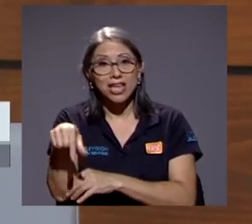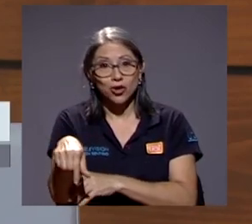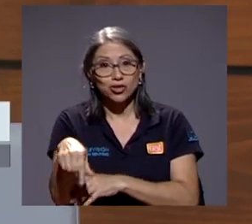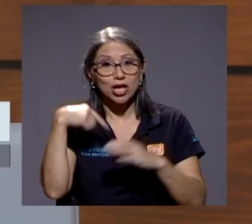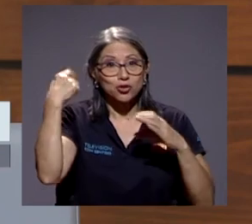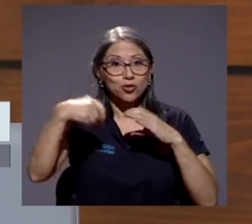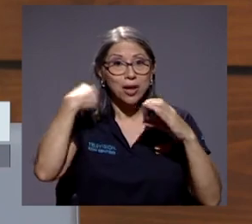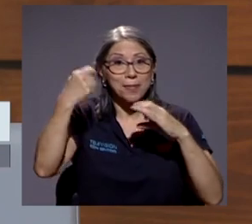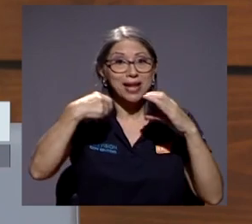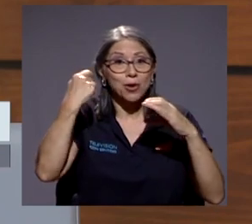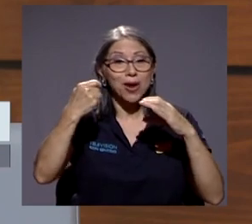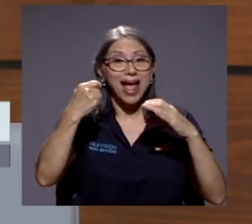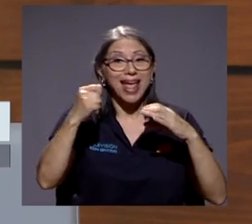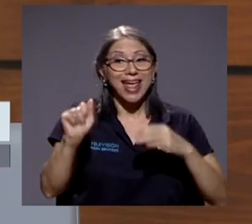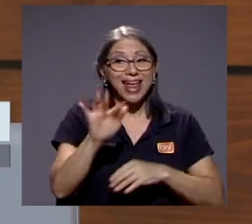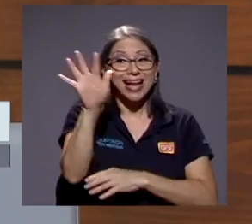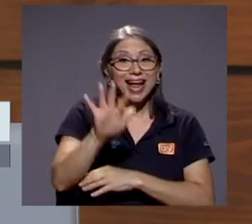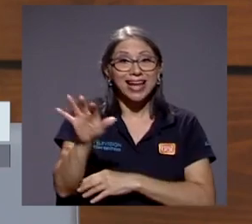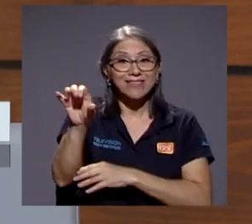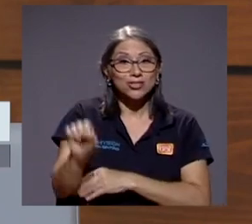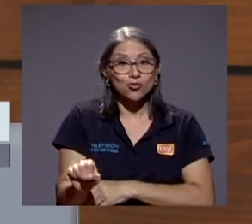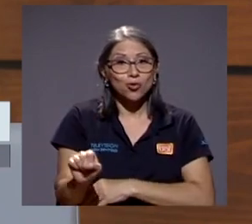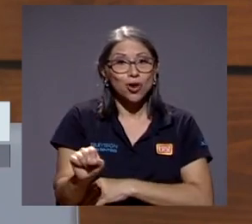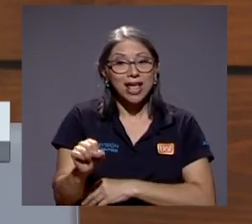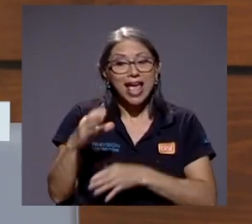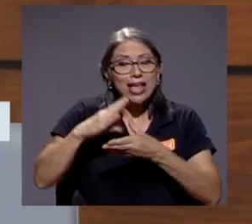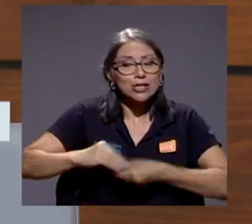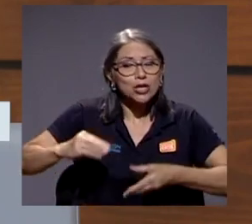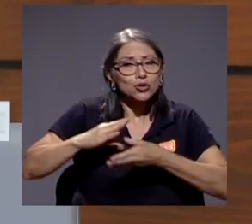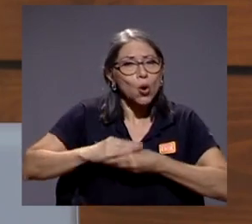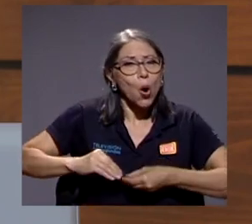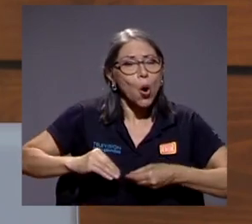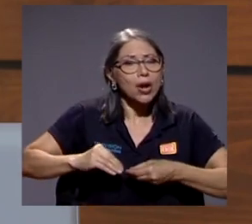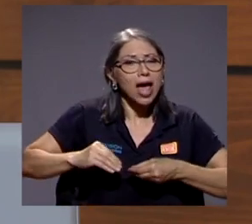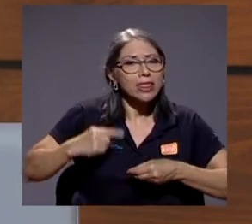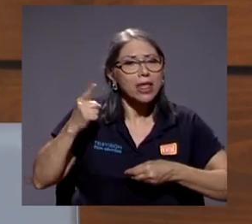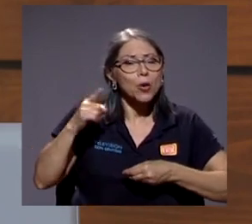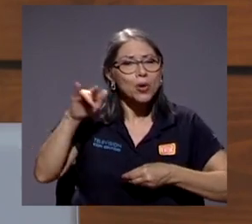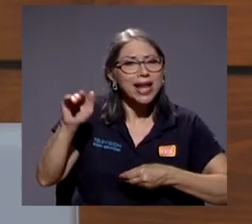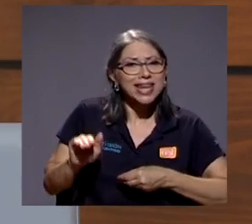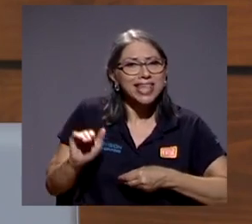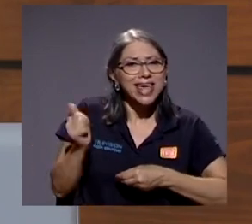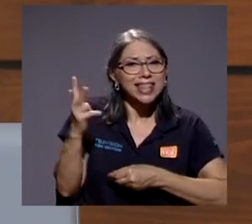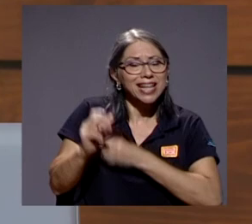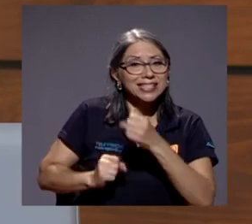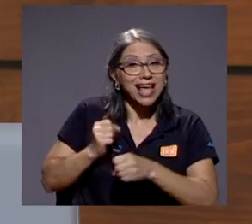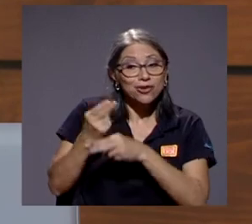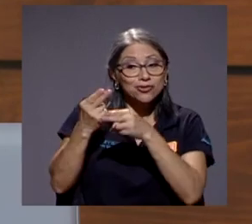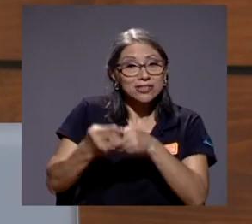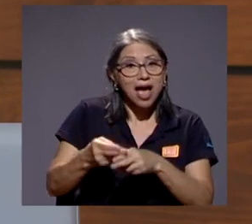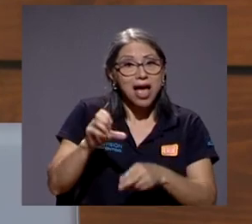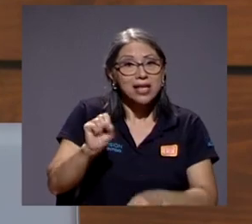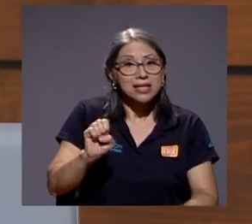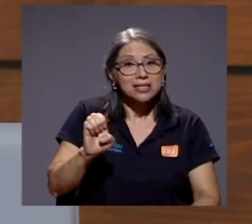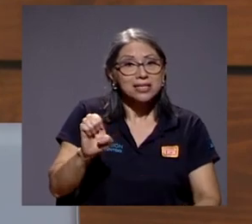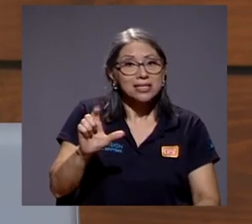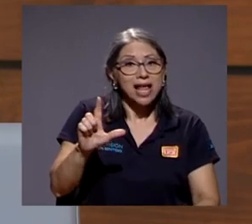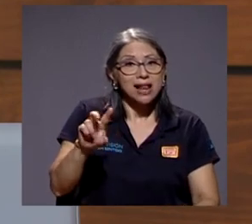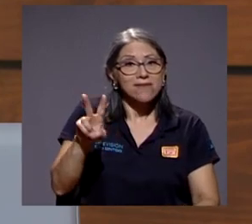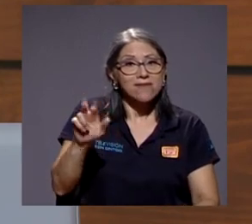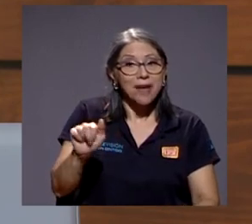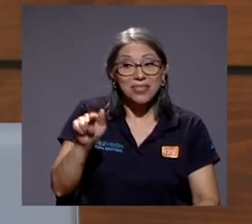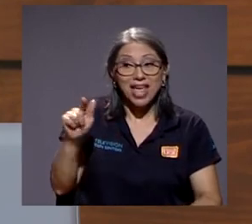es la historia de una niña de 13 años que se llama selva que vive con su abuelo y con una